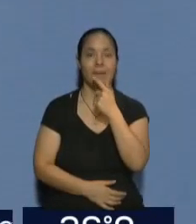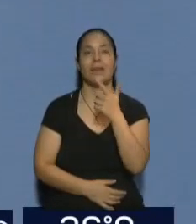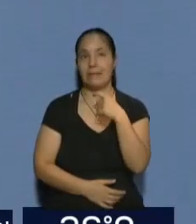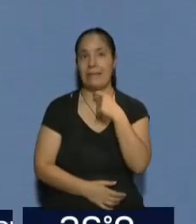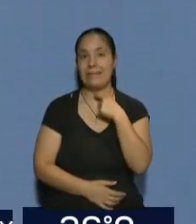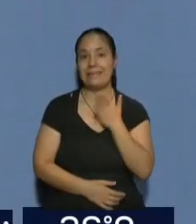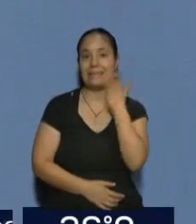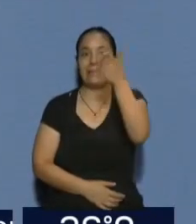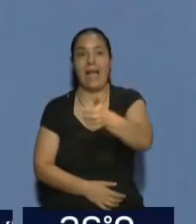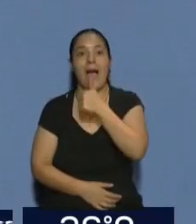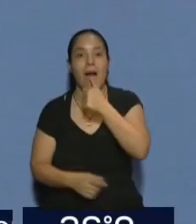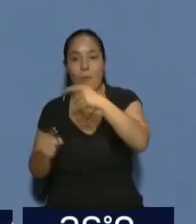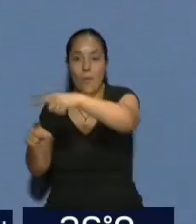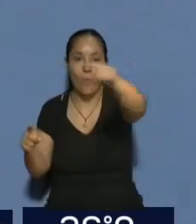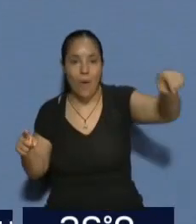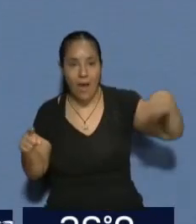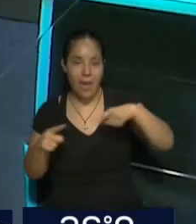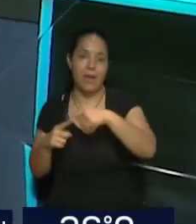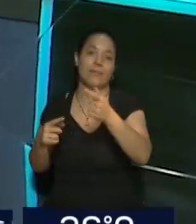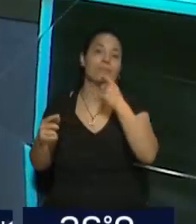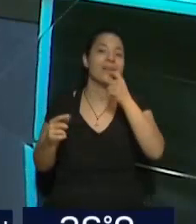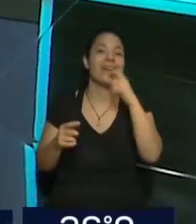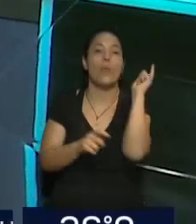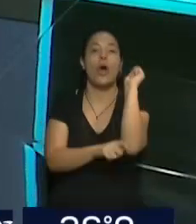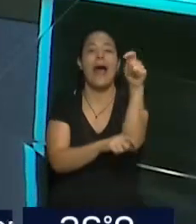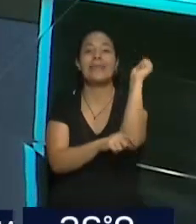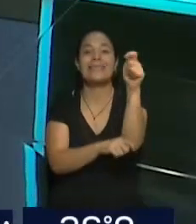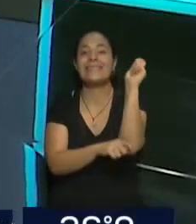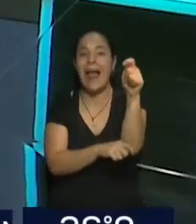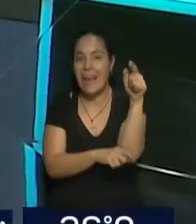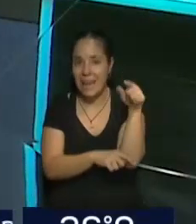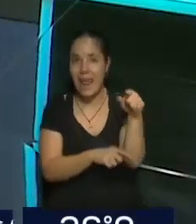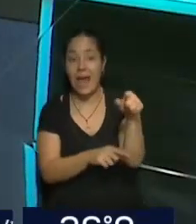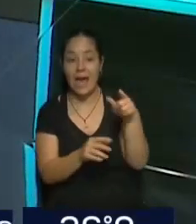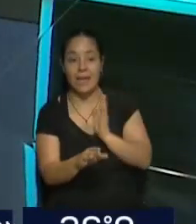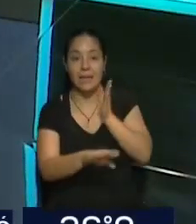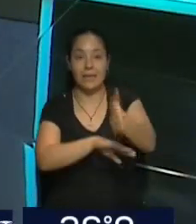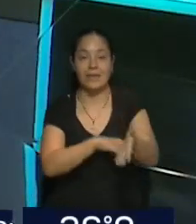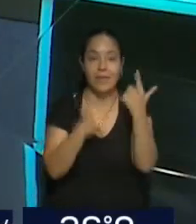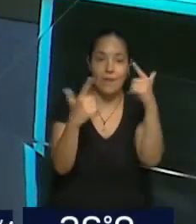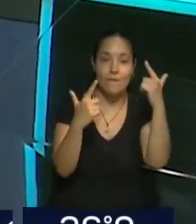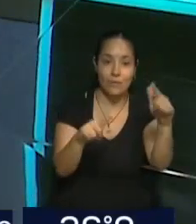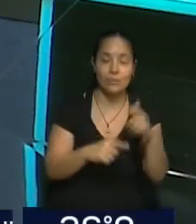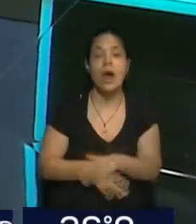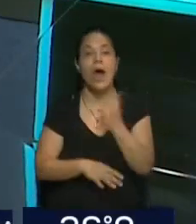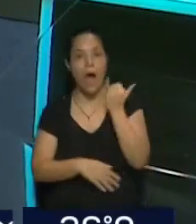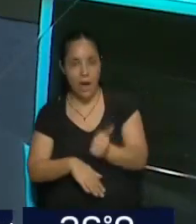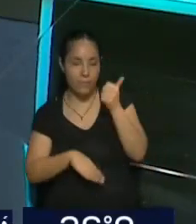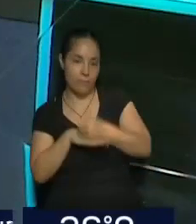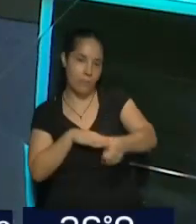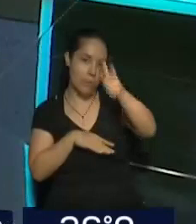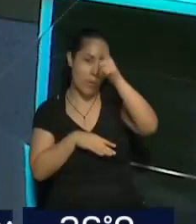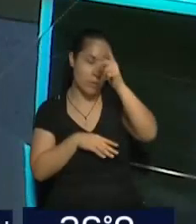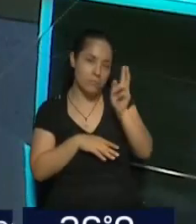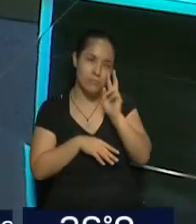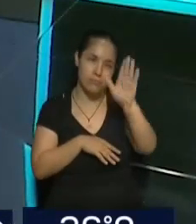aquellos lugares donde está habilitado, dígase Carrizal fundamentalmente, sí, se van a realizar estos controles. Controles de